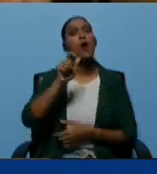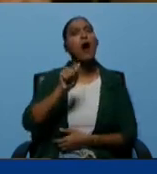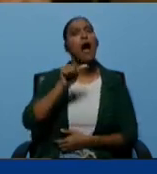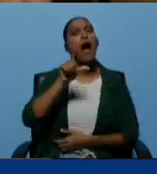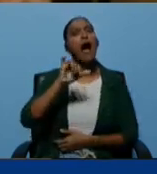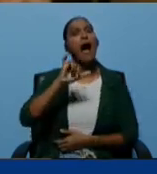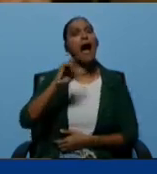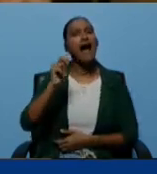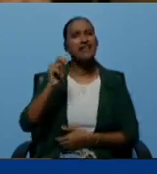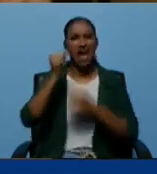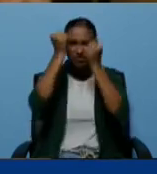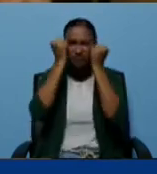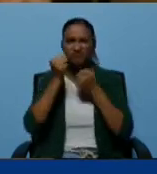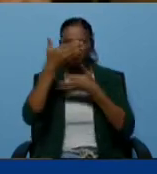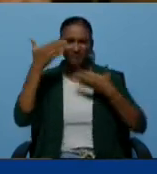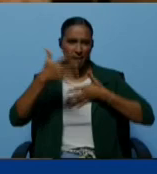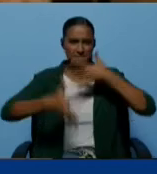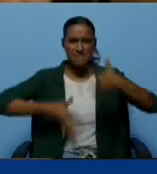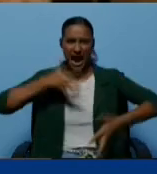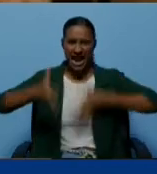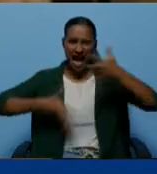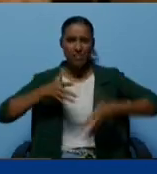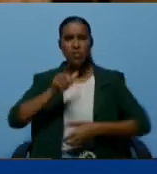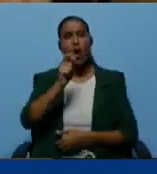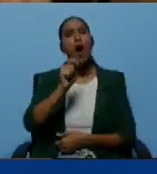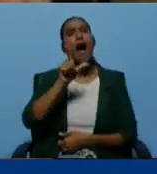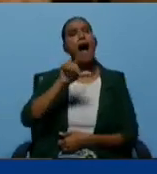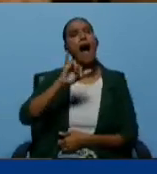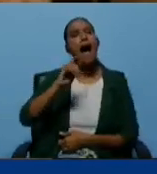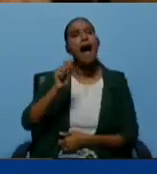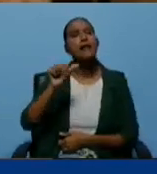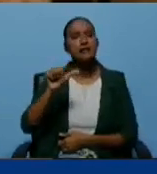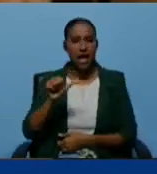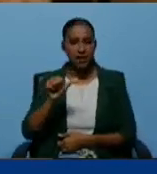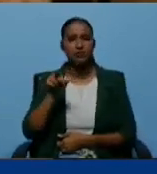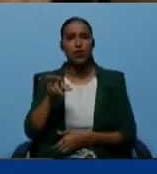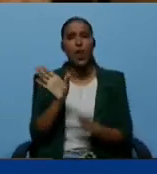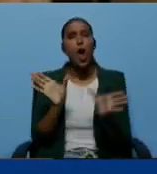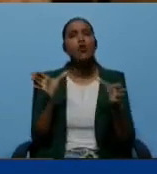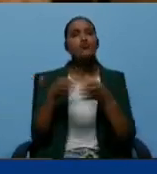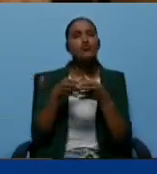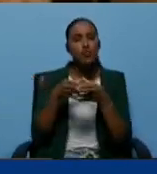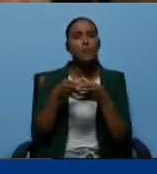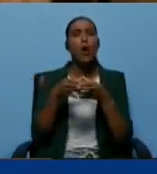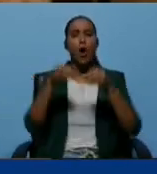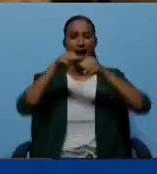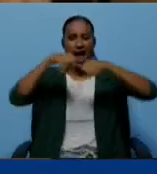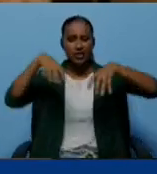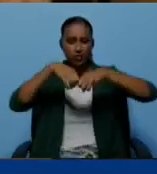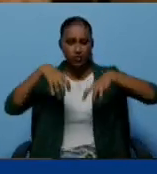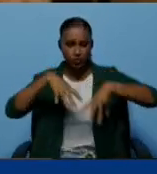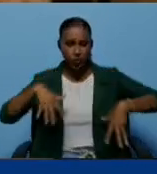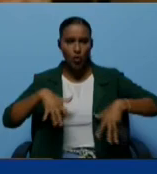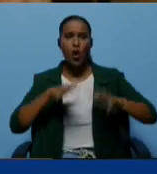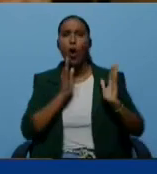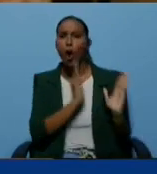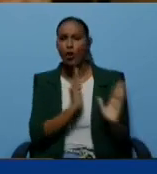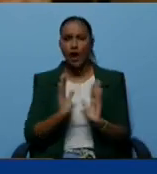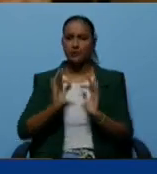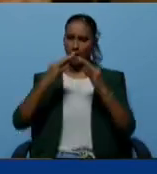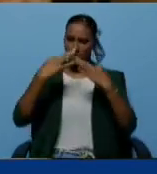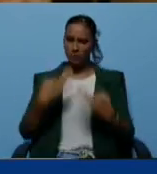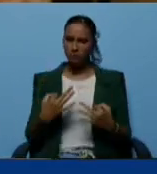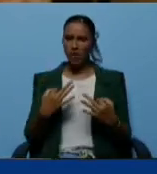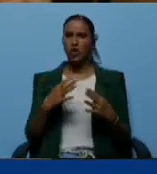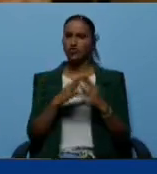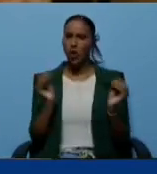conocidos, es decir, instrumentalizaron los grupos estructurados de delincuencia organizada, es